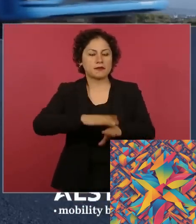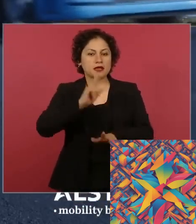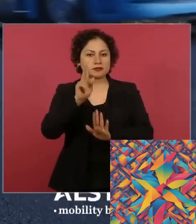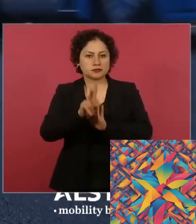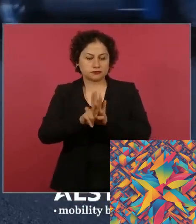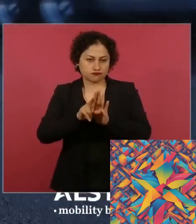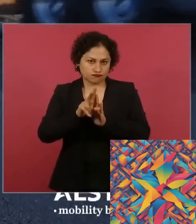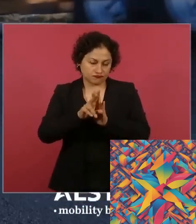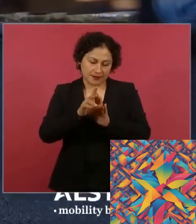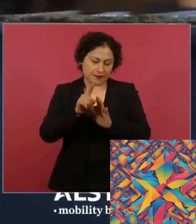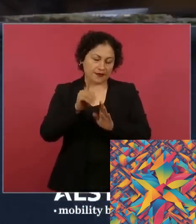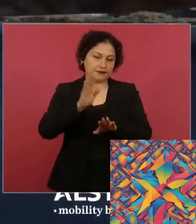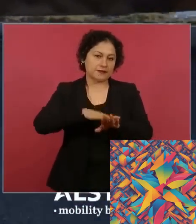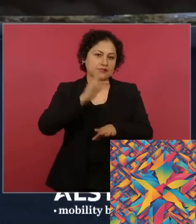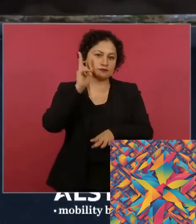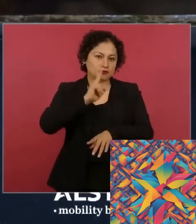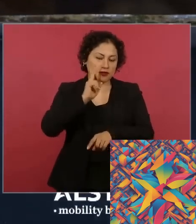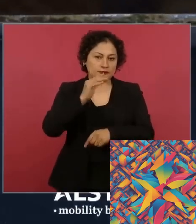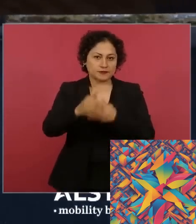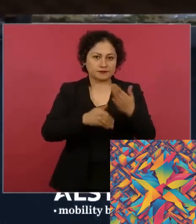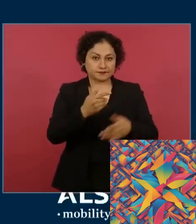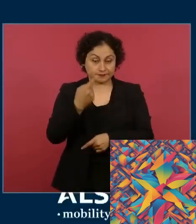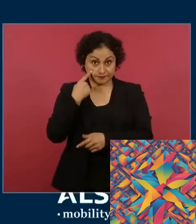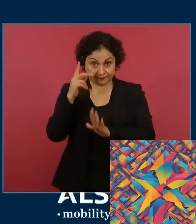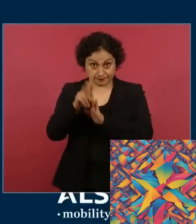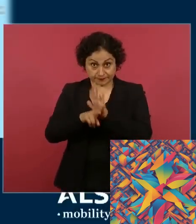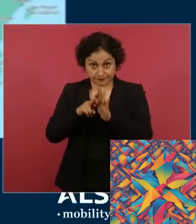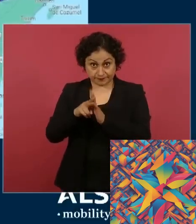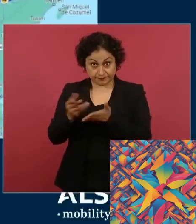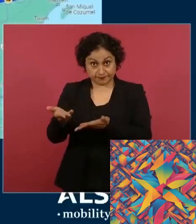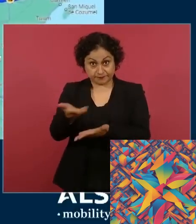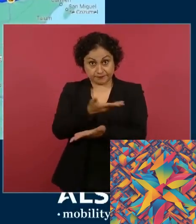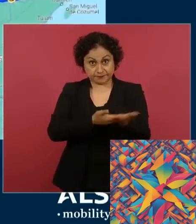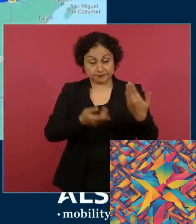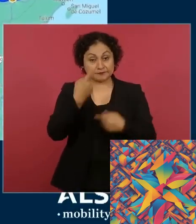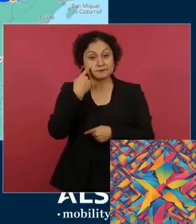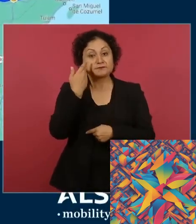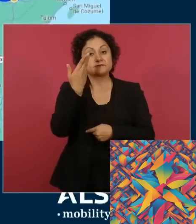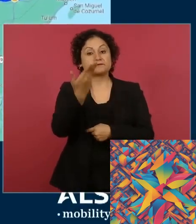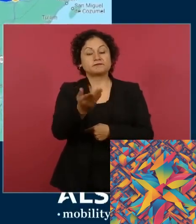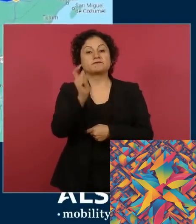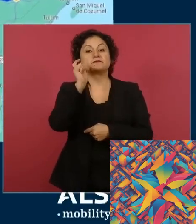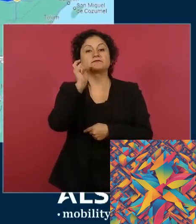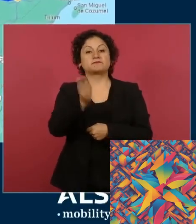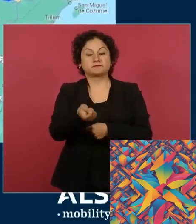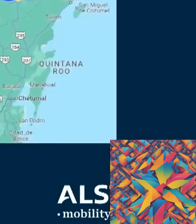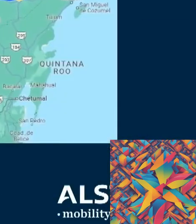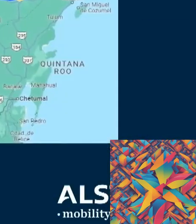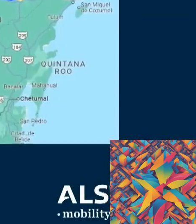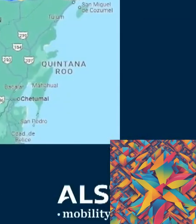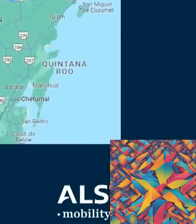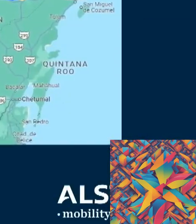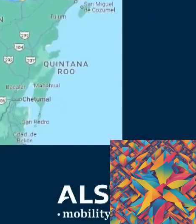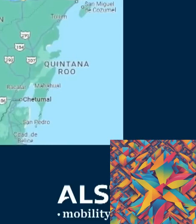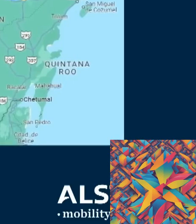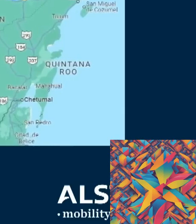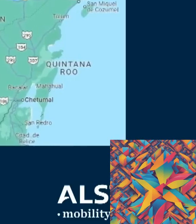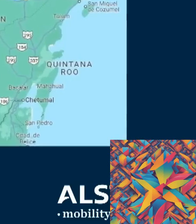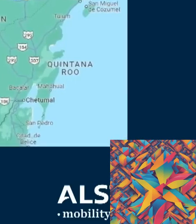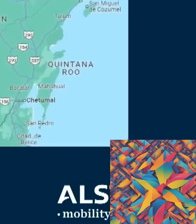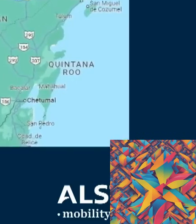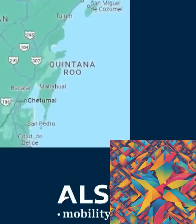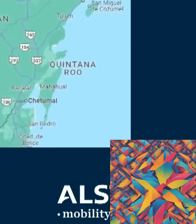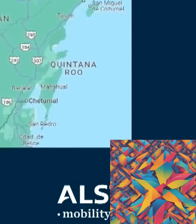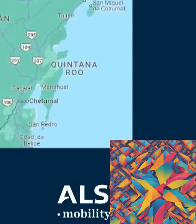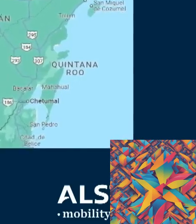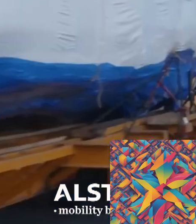transparencia. Su respuesta demuestra que es una persona auténtica y genuina, dispuesta a defender su pasión y su integridad.